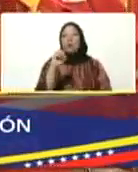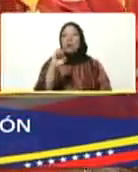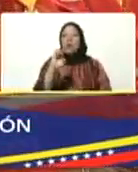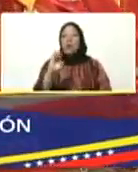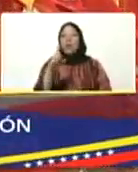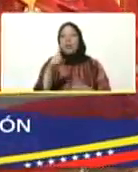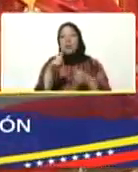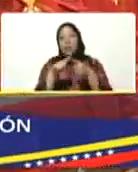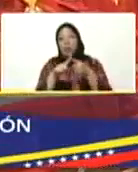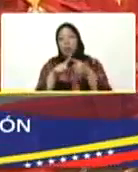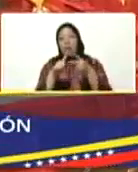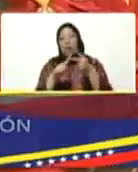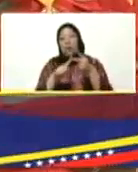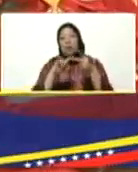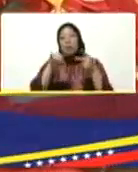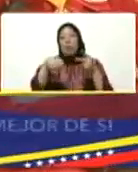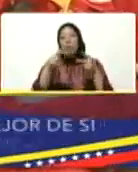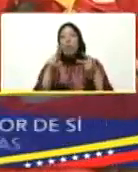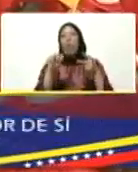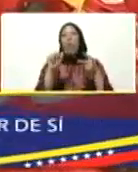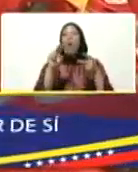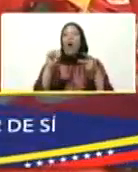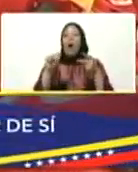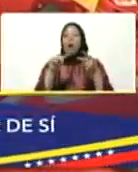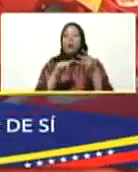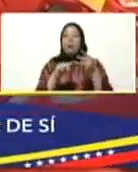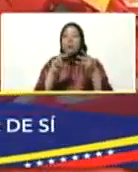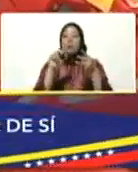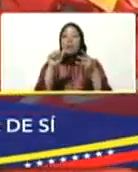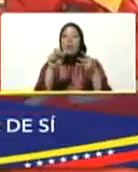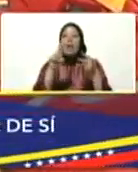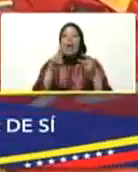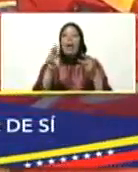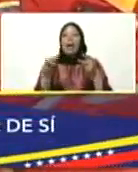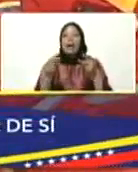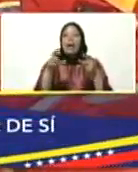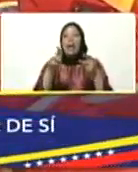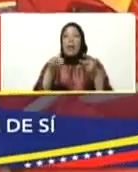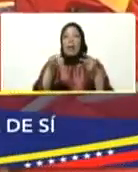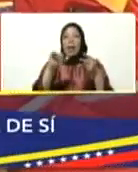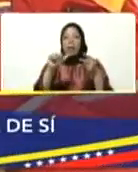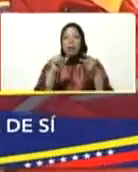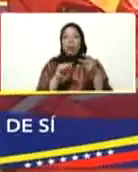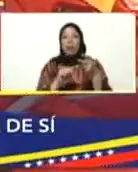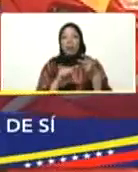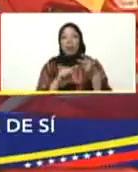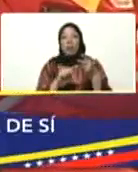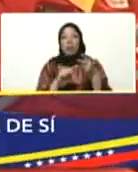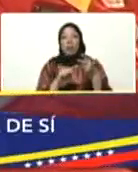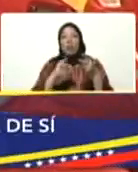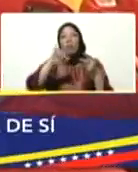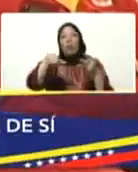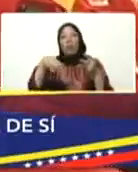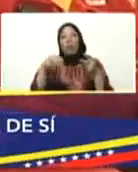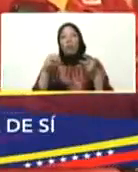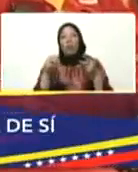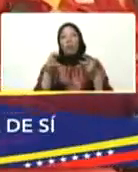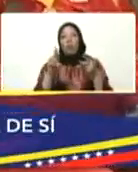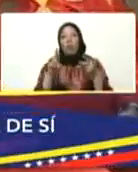Luis, Juan Carlos, Argenio Altazar, Jorge Luis,